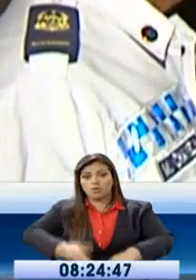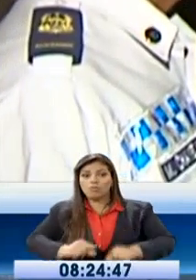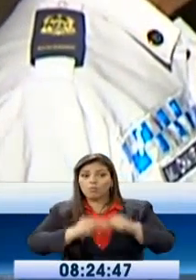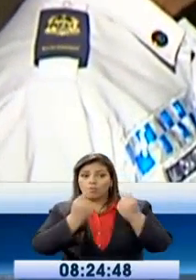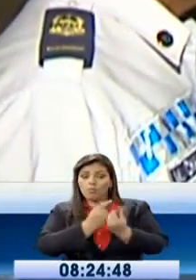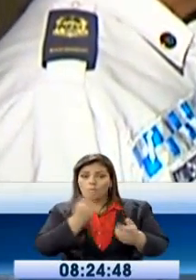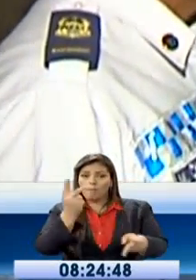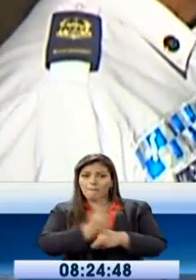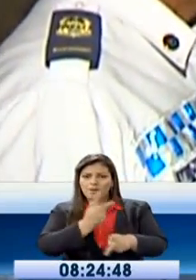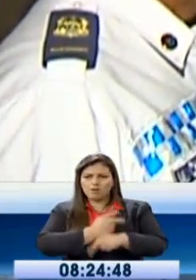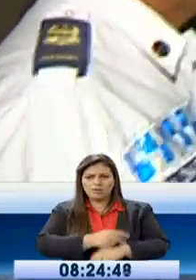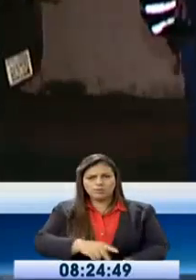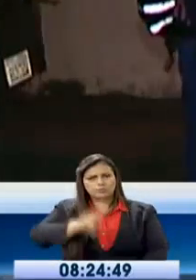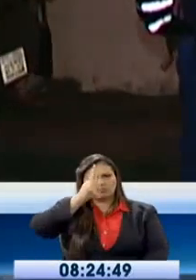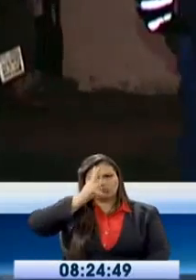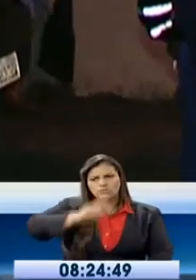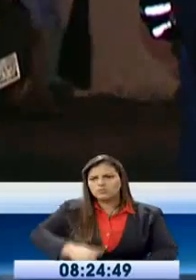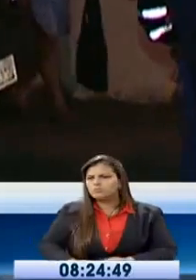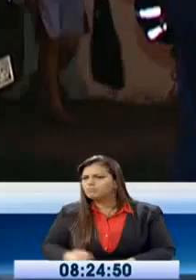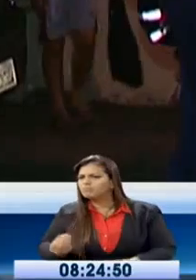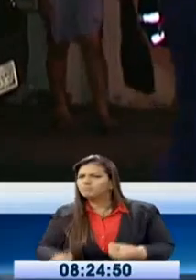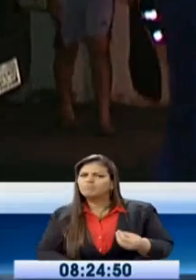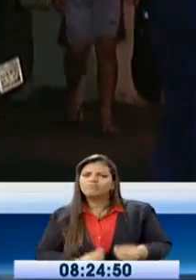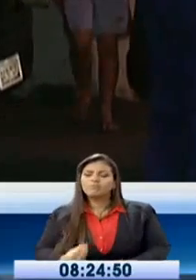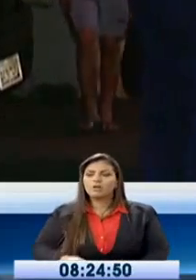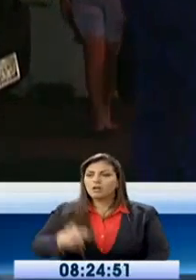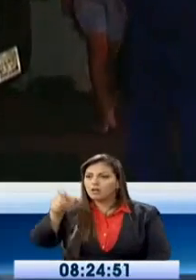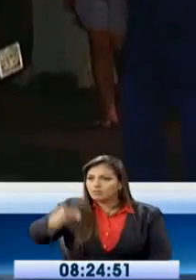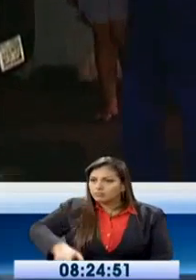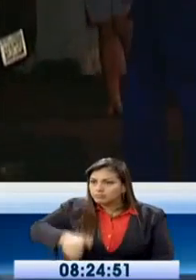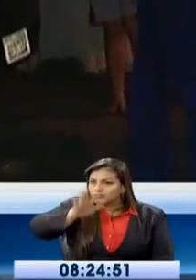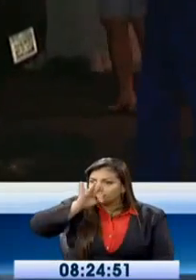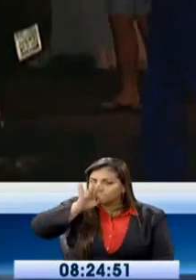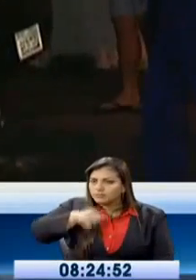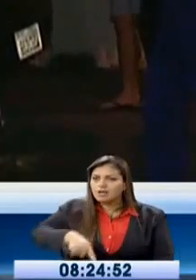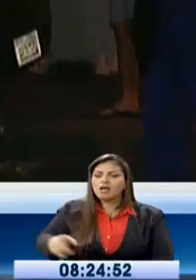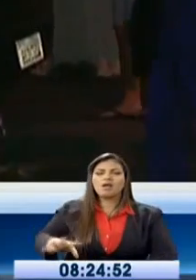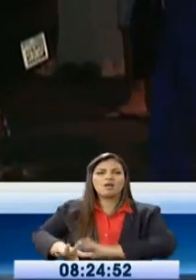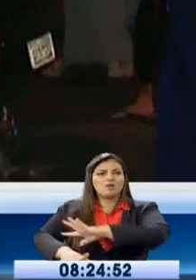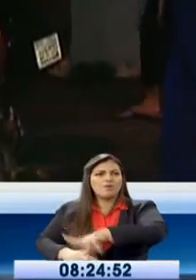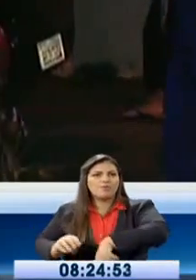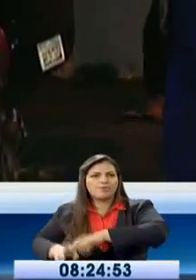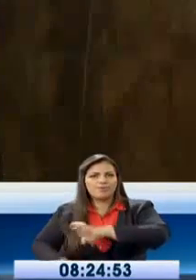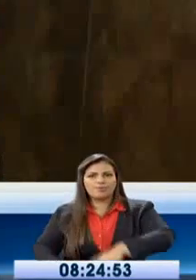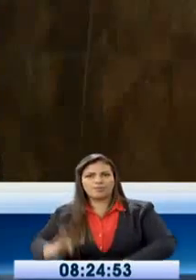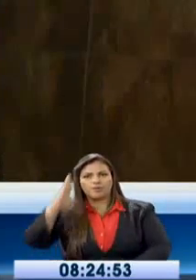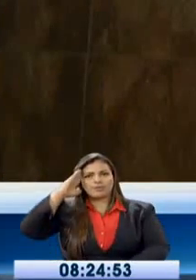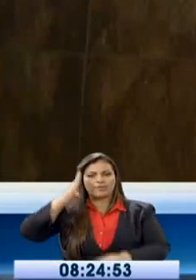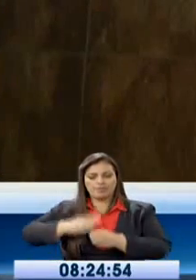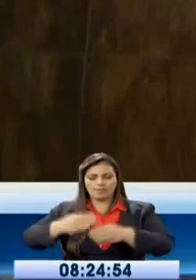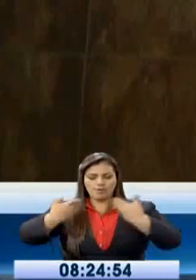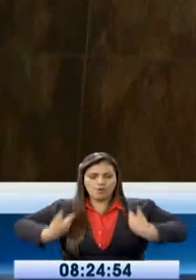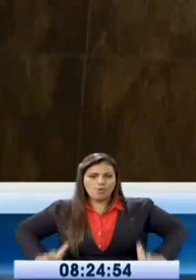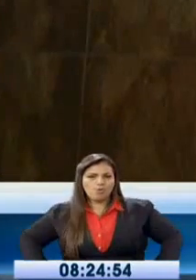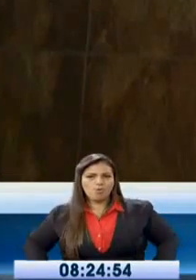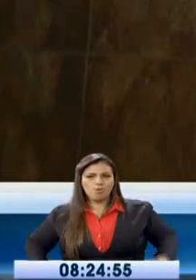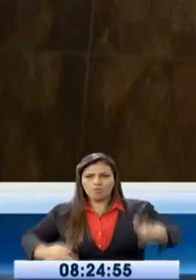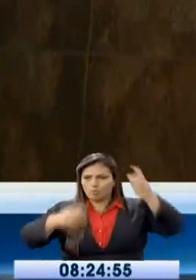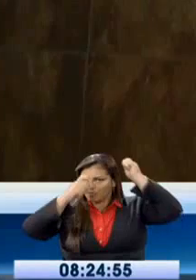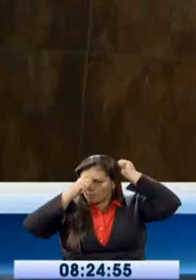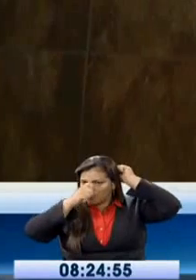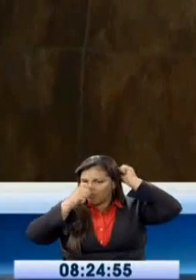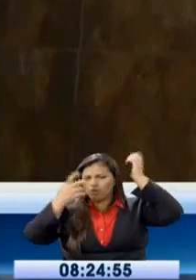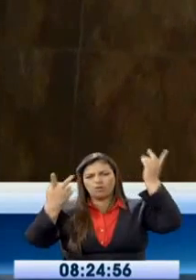los implementos del cuerpo uniformado. He visto a nivel de todo este tiempo que se visten de señores policías, se visten de señores